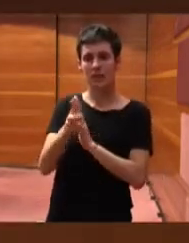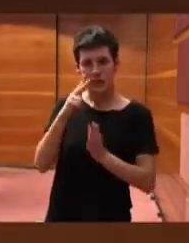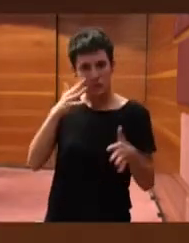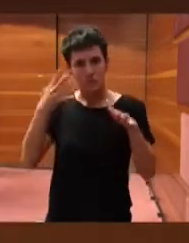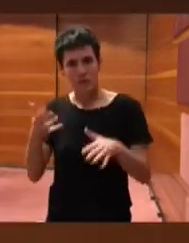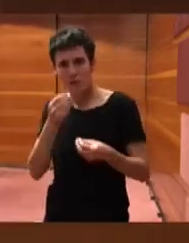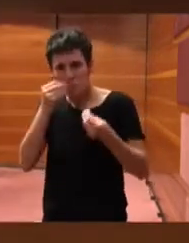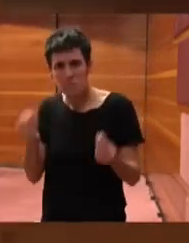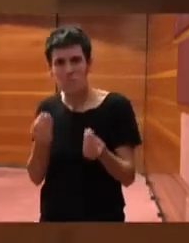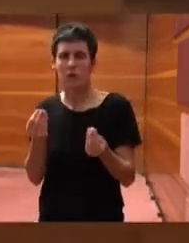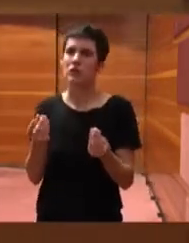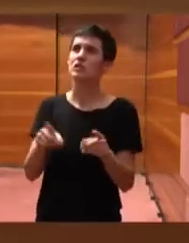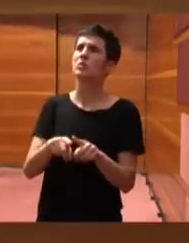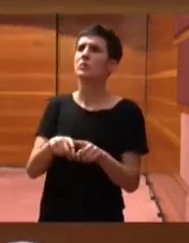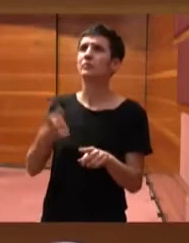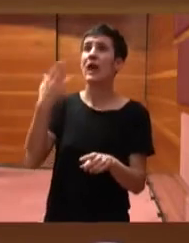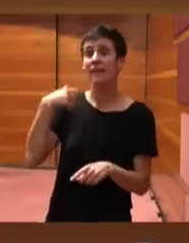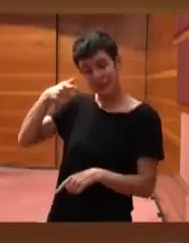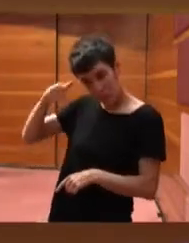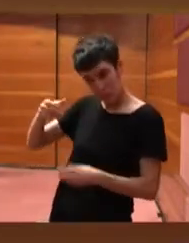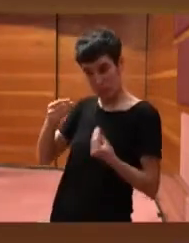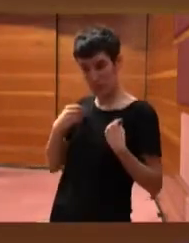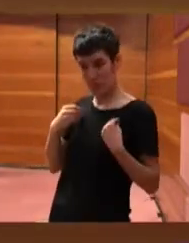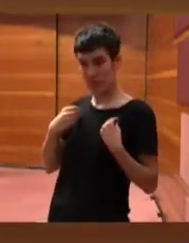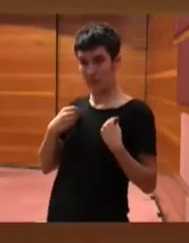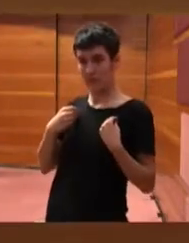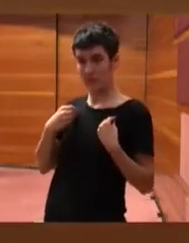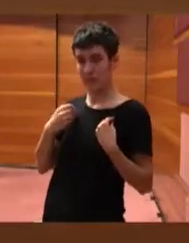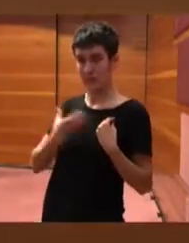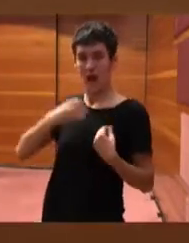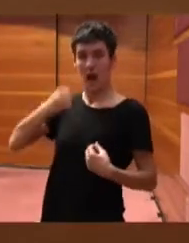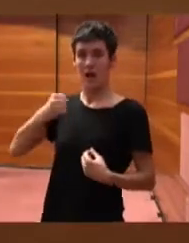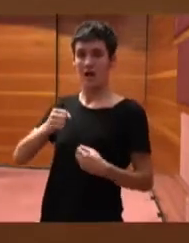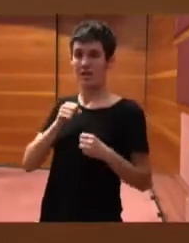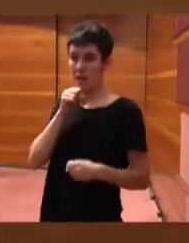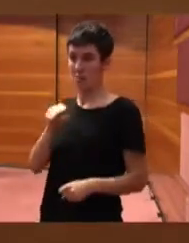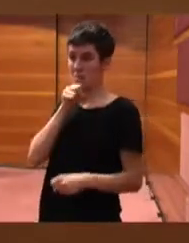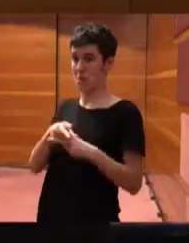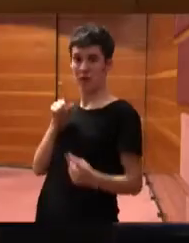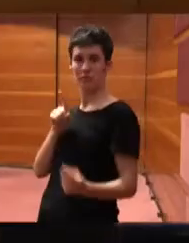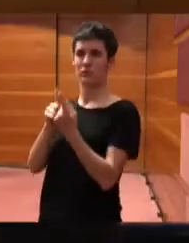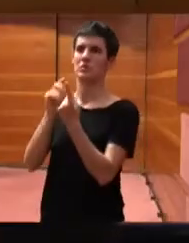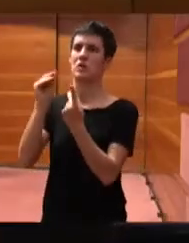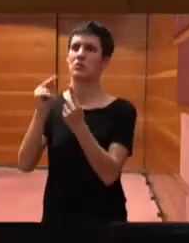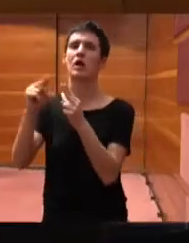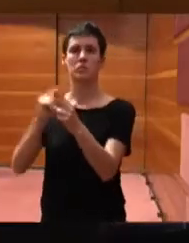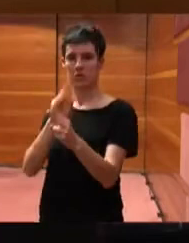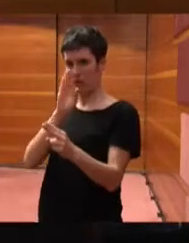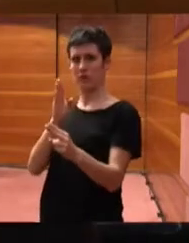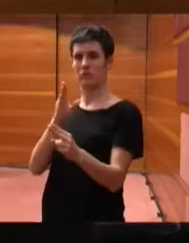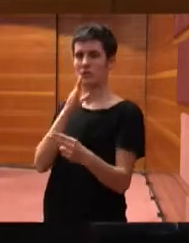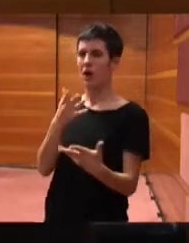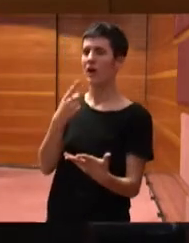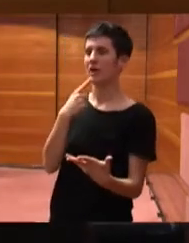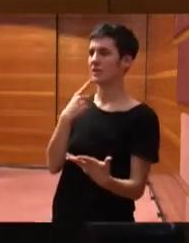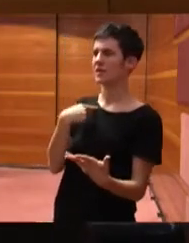explico. Tú antes vivías en un pueblo, le pedías al alcalde en el bar y le preguntabas y te respondía. Ahora quizá te dice, no,